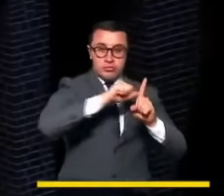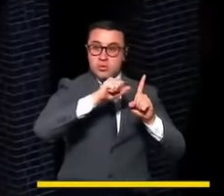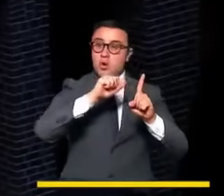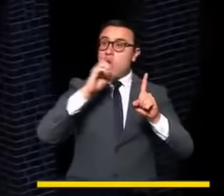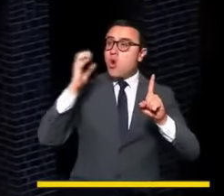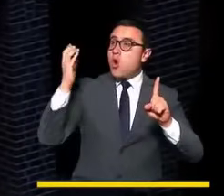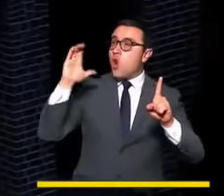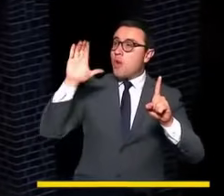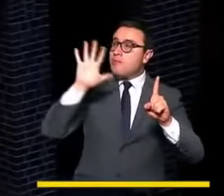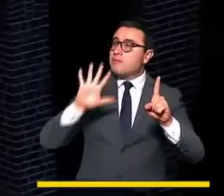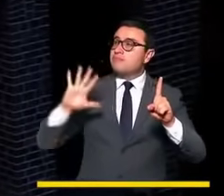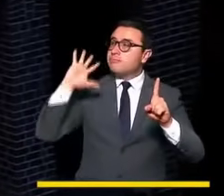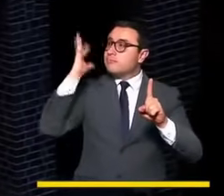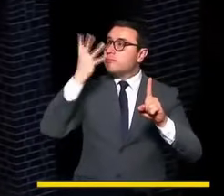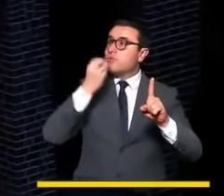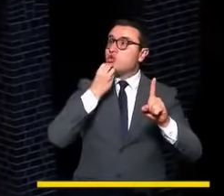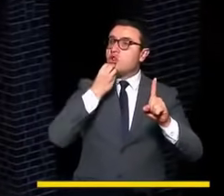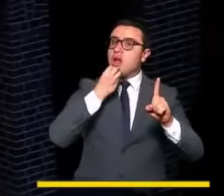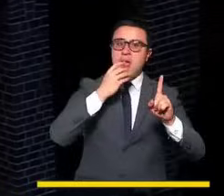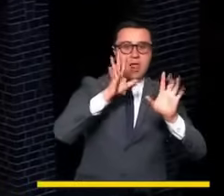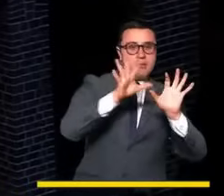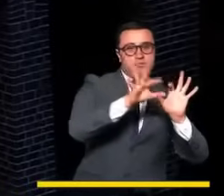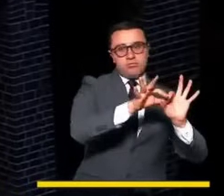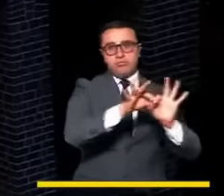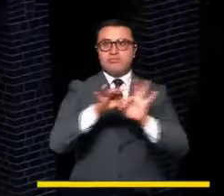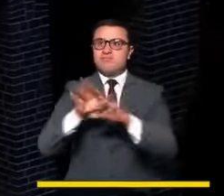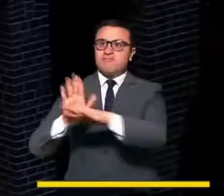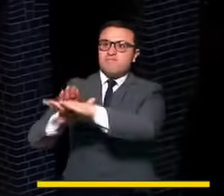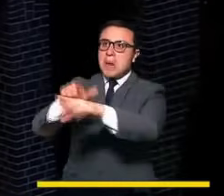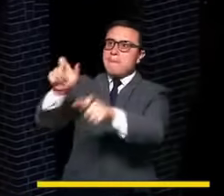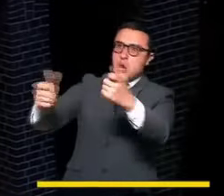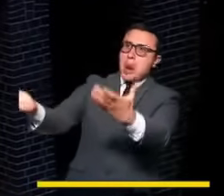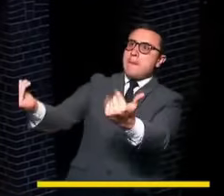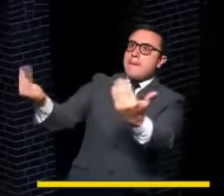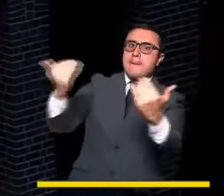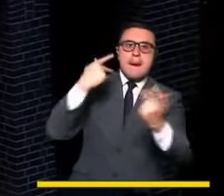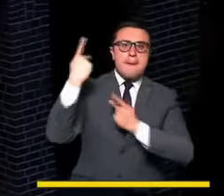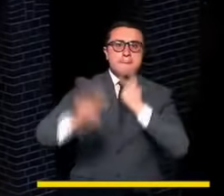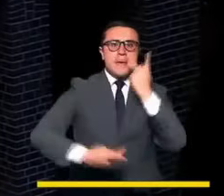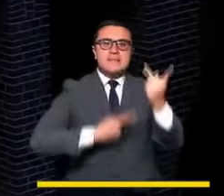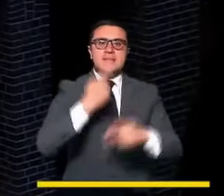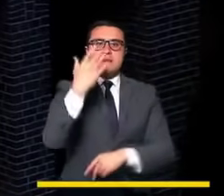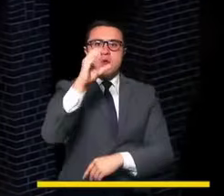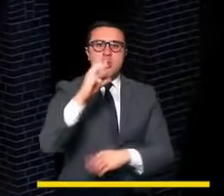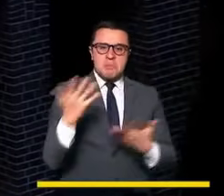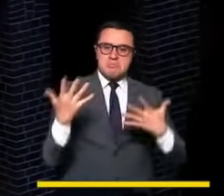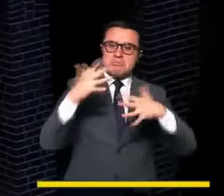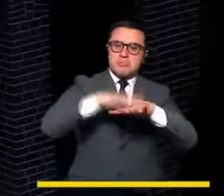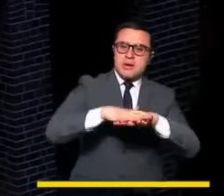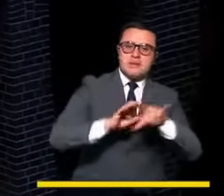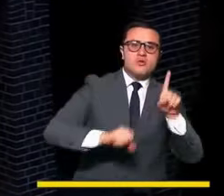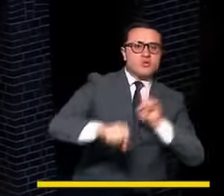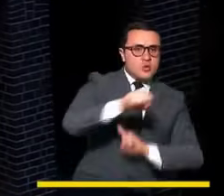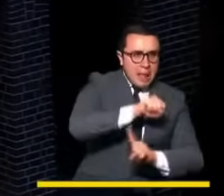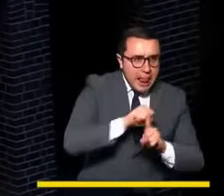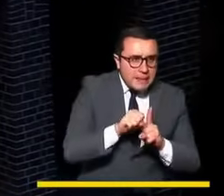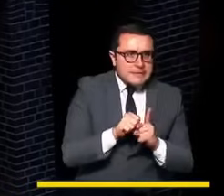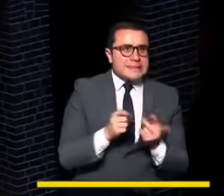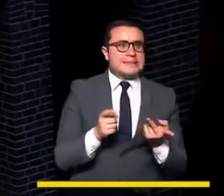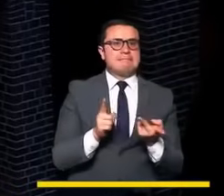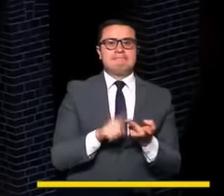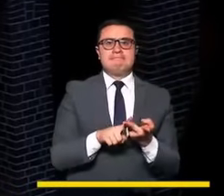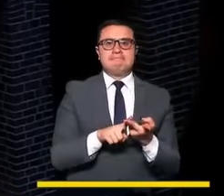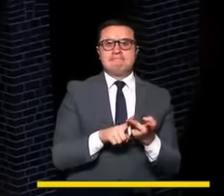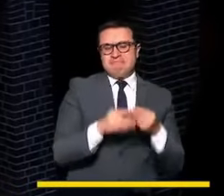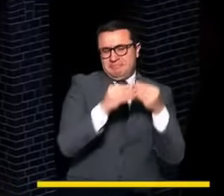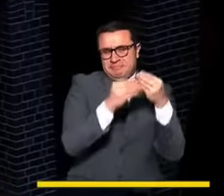la belleza, en donde tenemos que atraer gente hacia acá. Redes, bueno, hoy hay una serie de